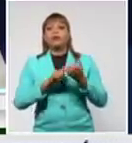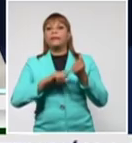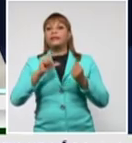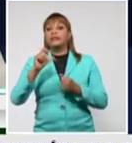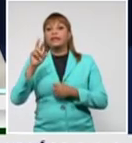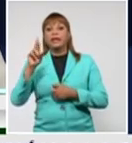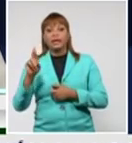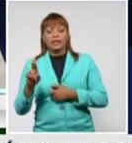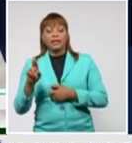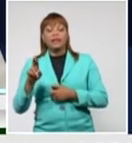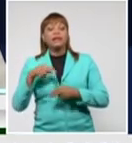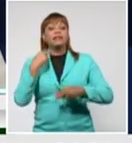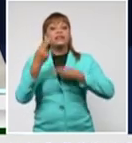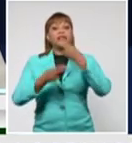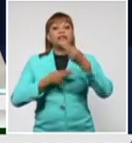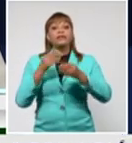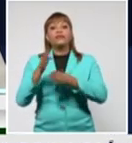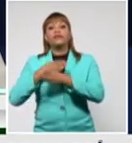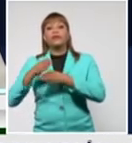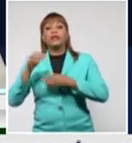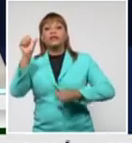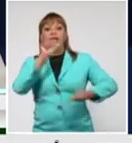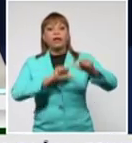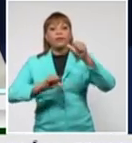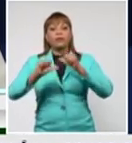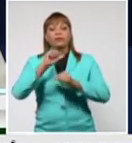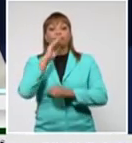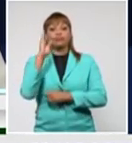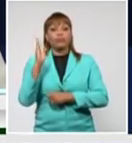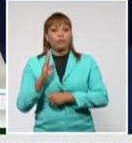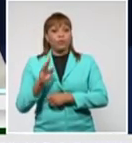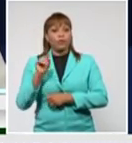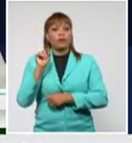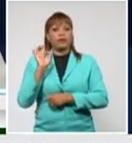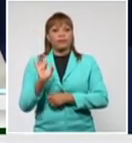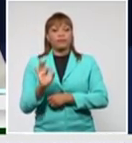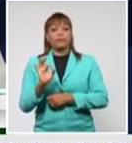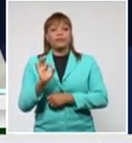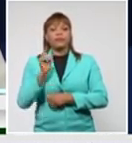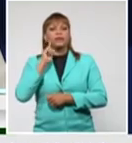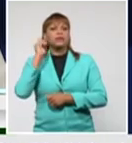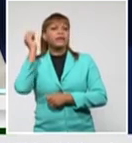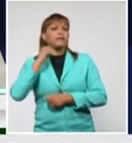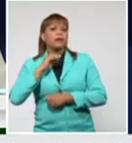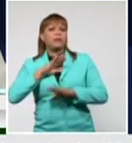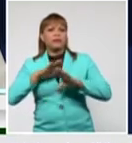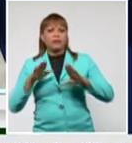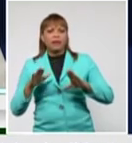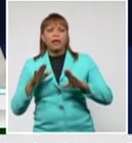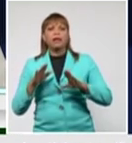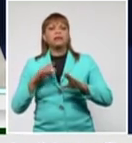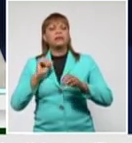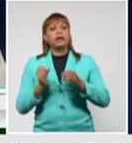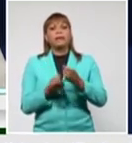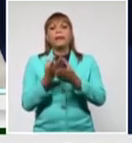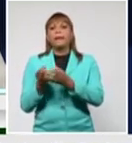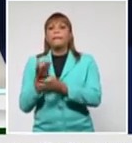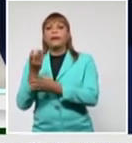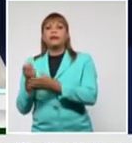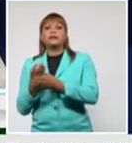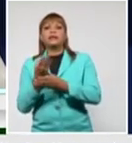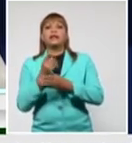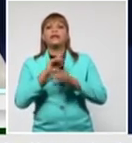en los diferentes laboratorios de biología molecular que, como ustedes conocen, se ha ido creando y se han